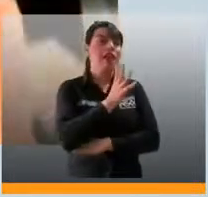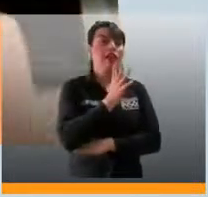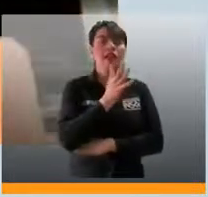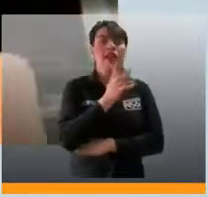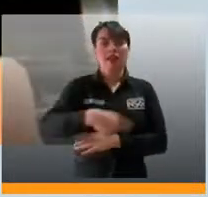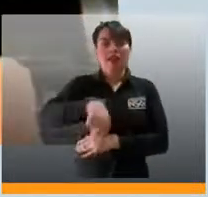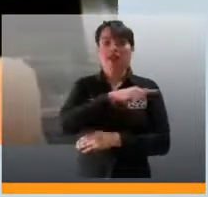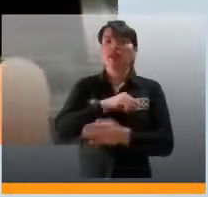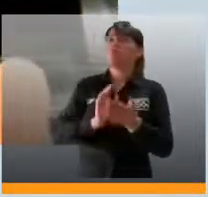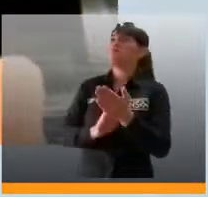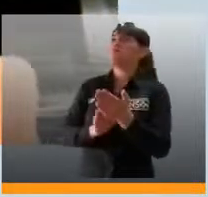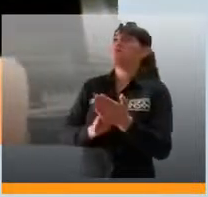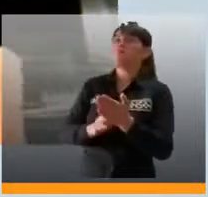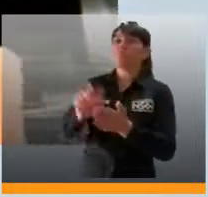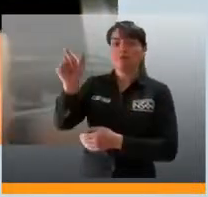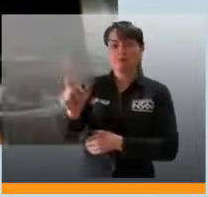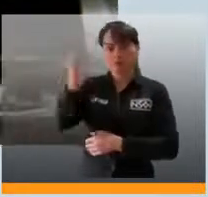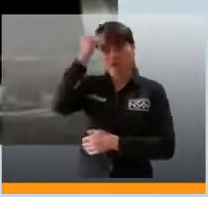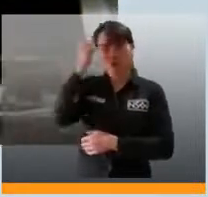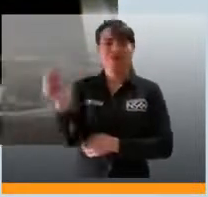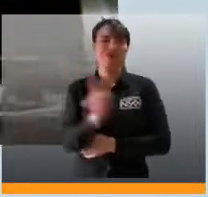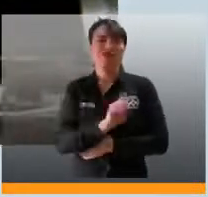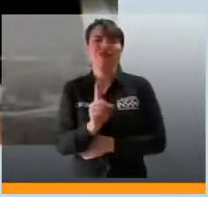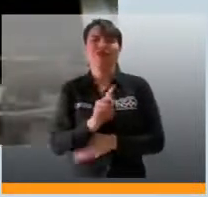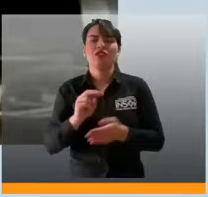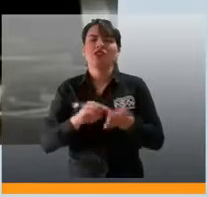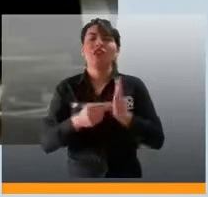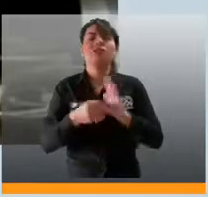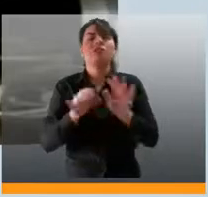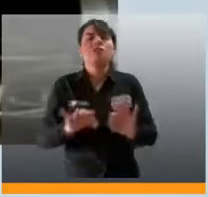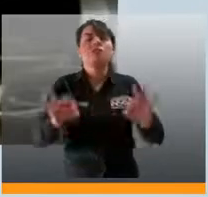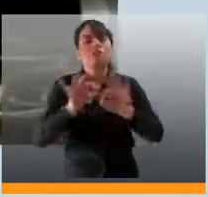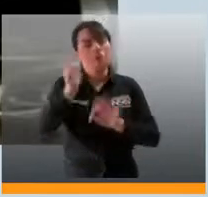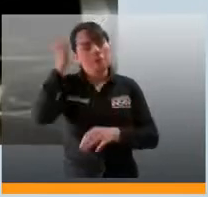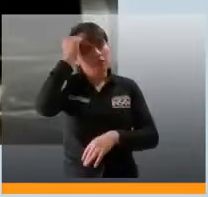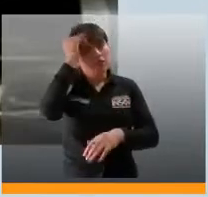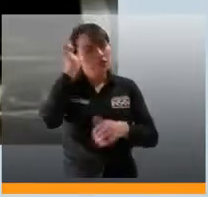sus estudiantes, sino en una actitud de acompañamiento a esos estudiantes.